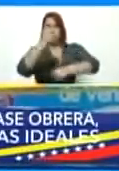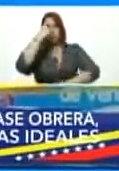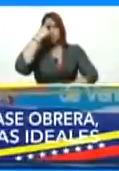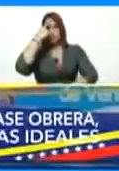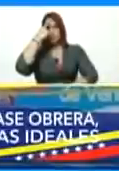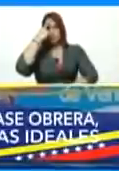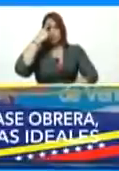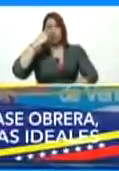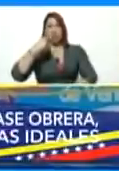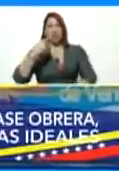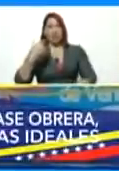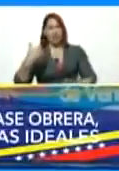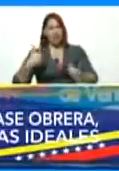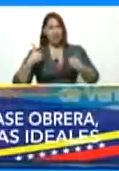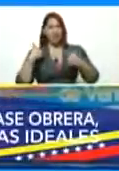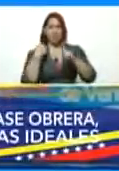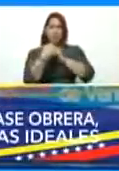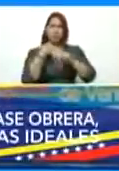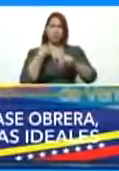lo que nos han hecho